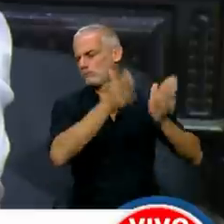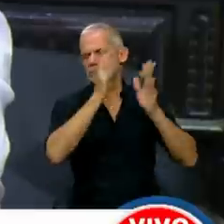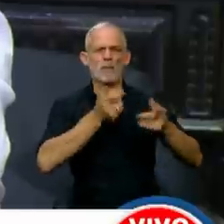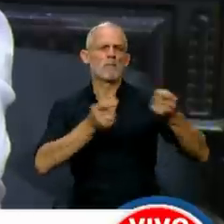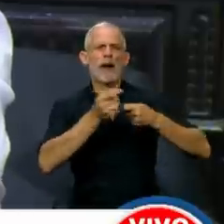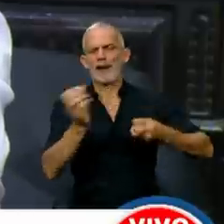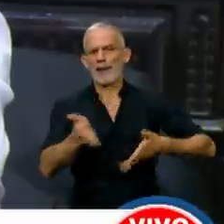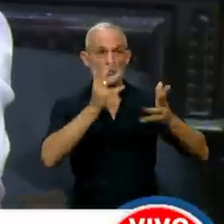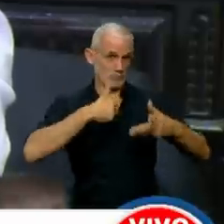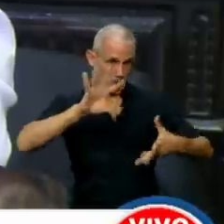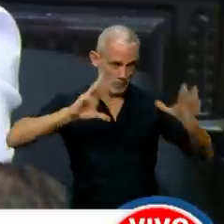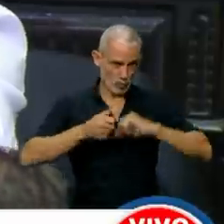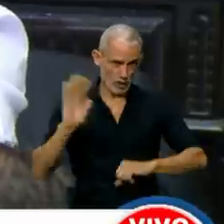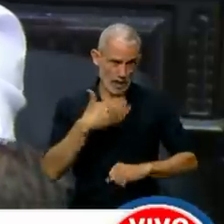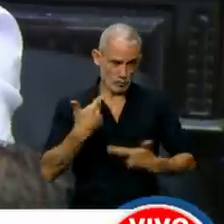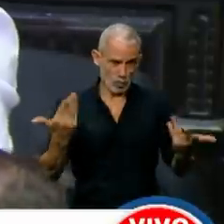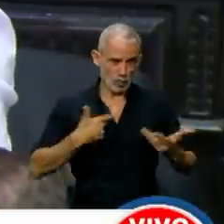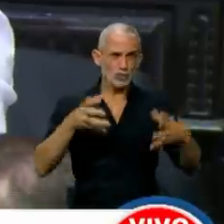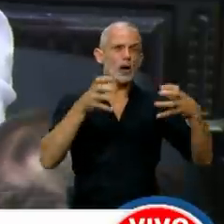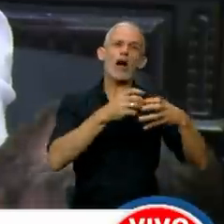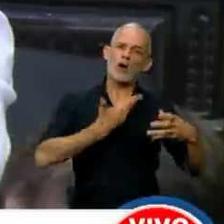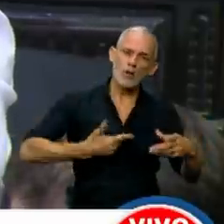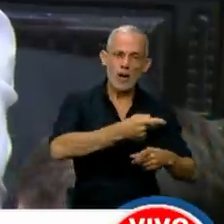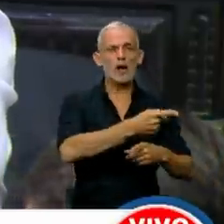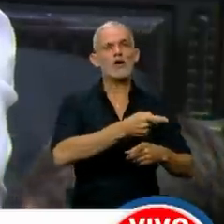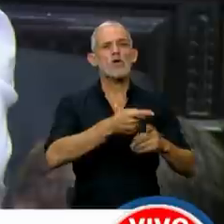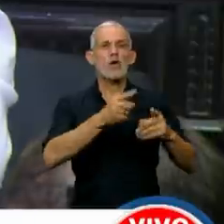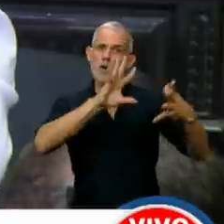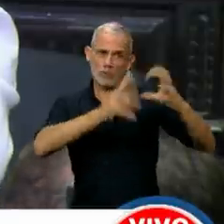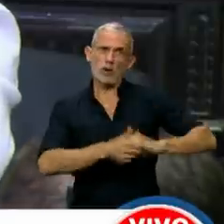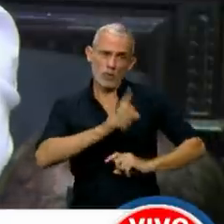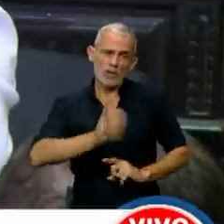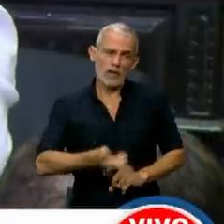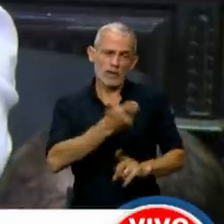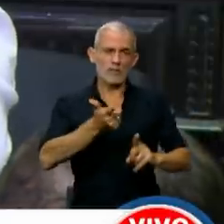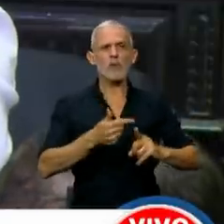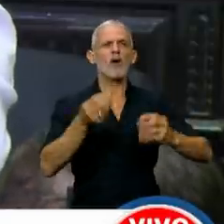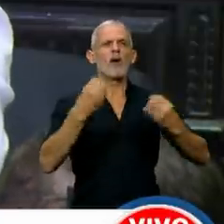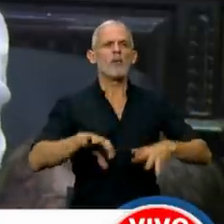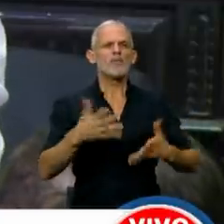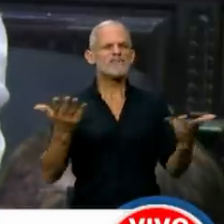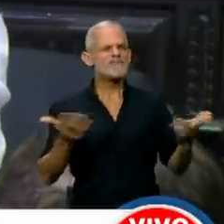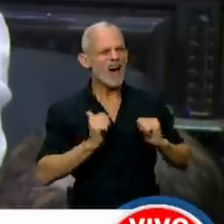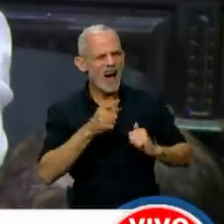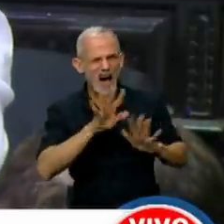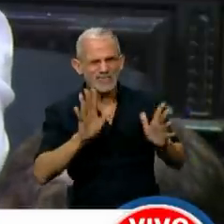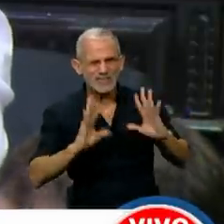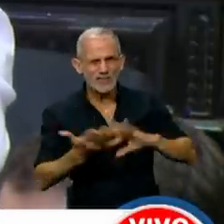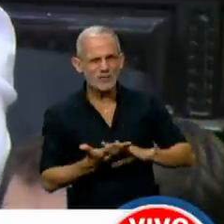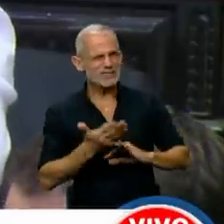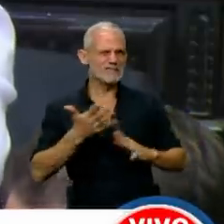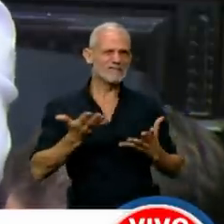nos perjudica a todos al oficialismo porque hace que pierda legitimidad su conducción